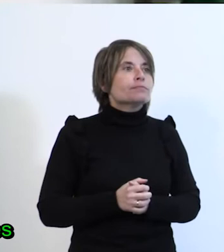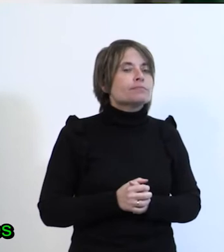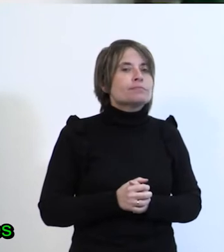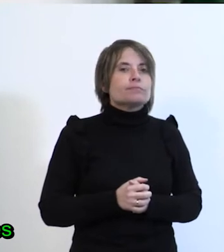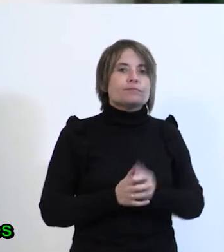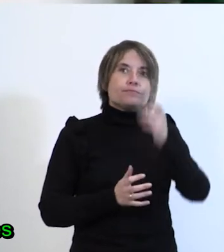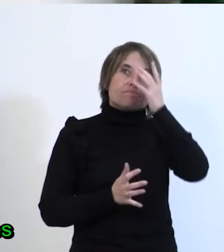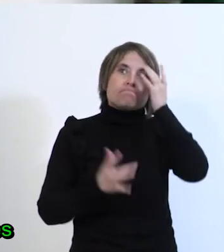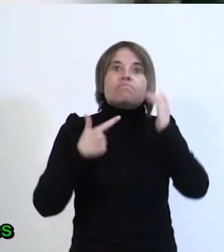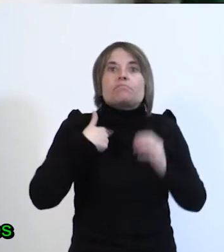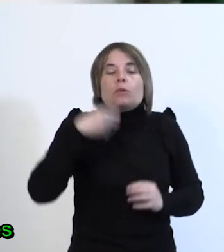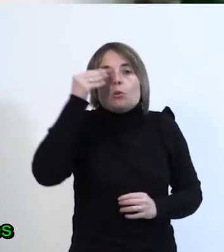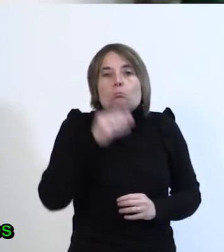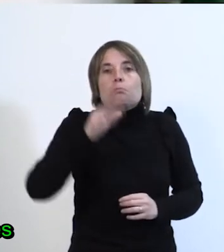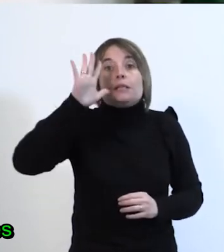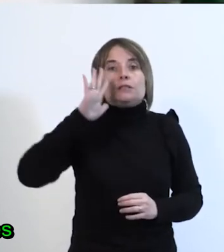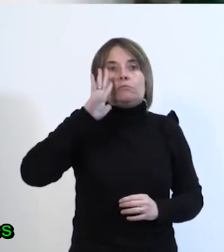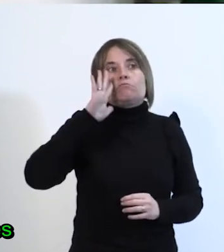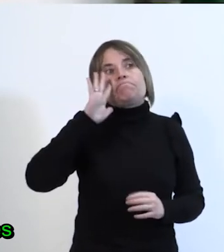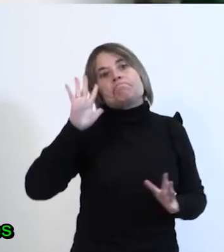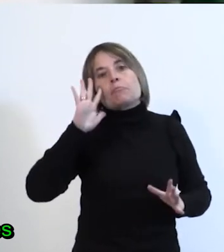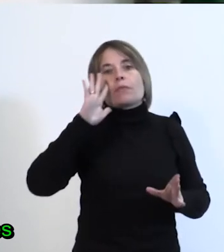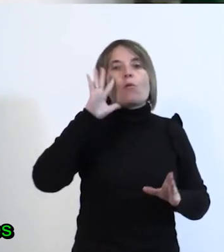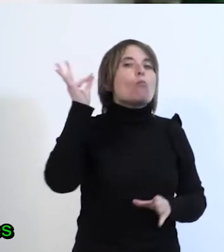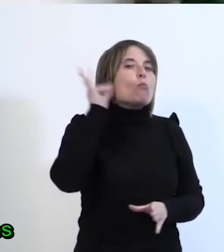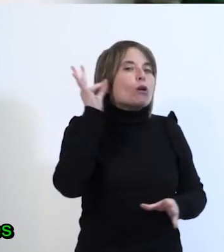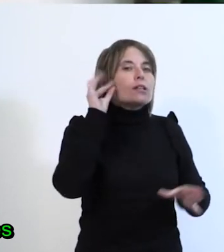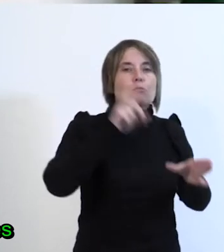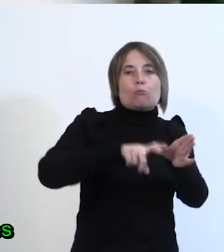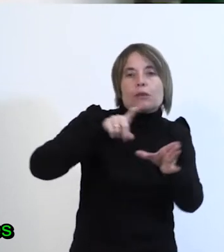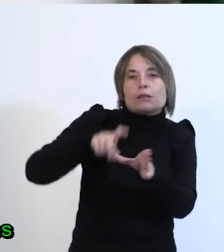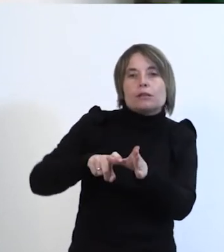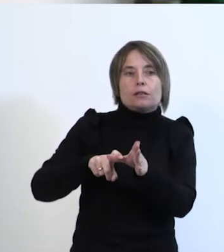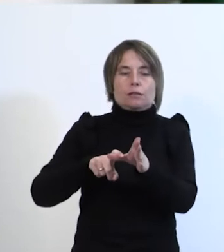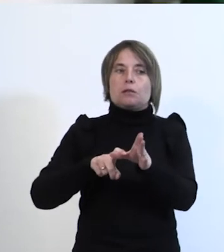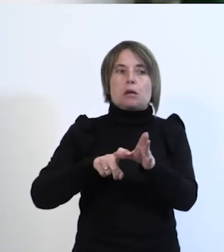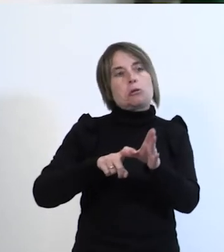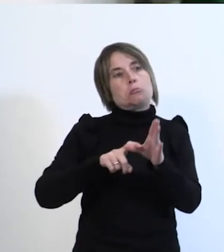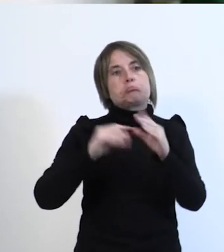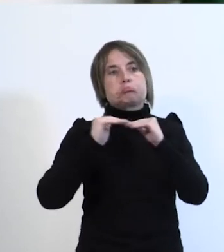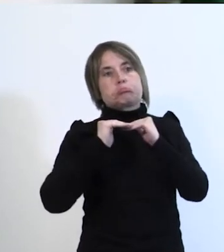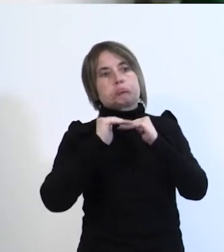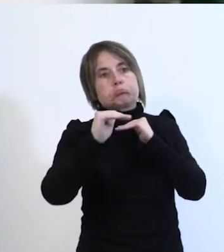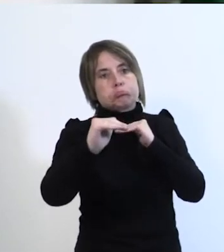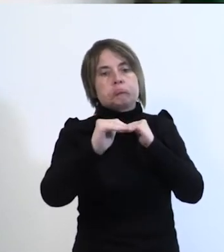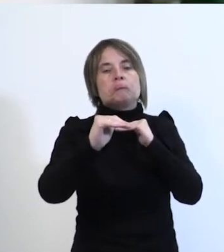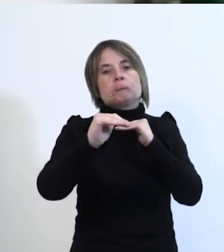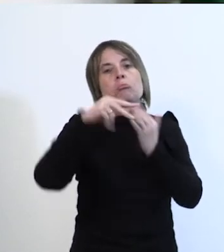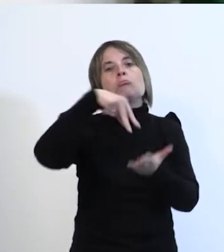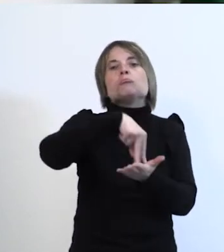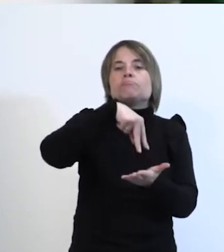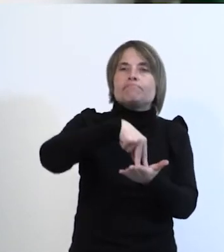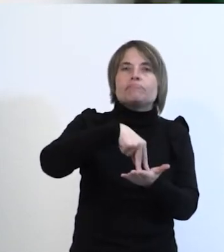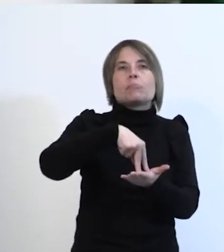Entonces, yo creo que la participación de las mujeres se mantiene en